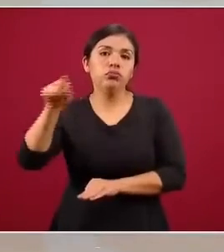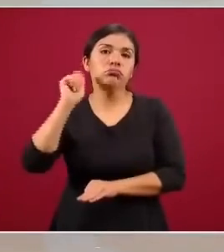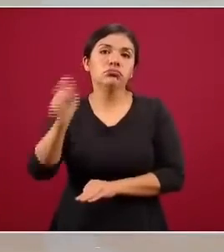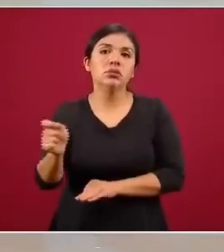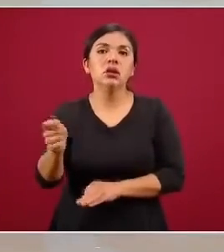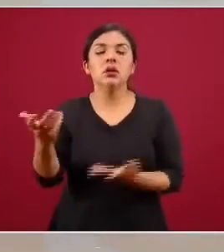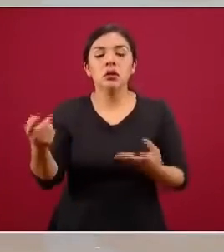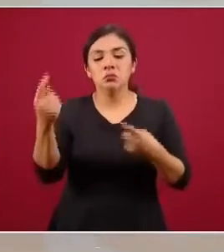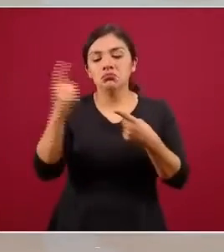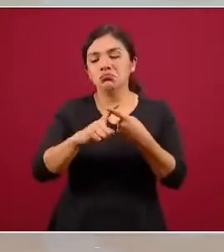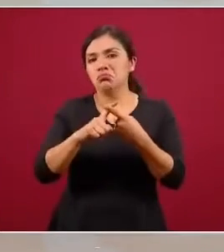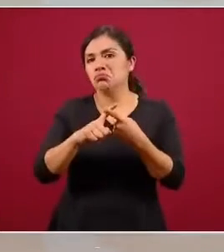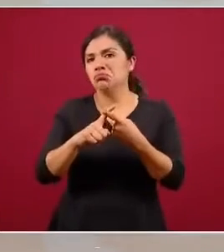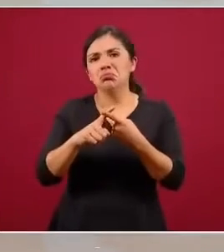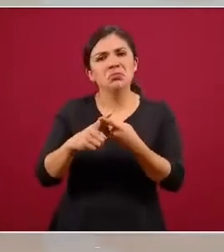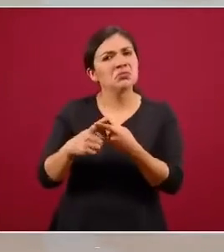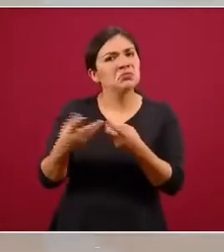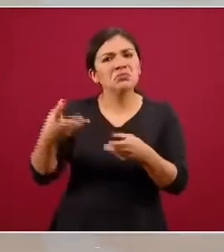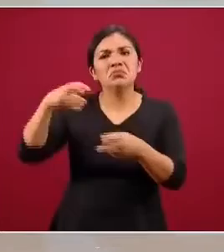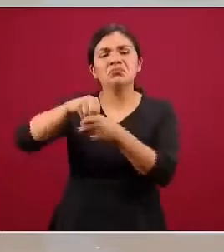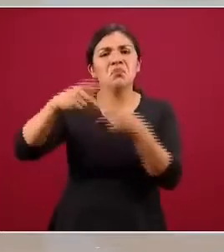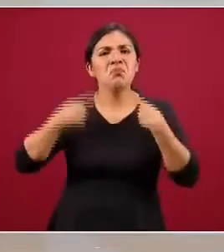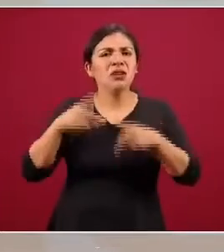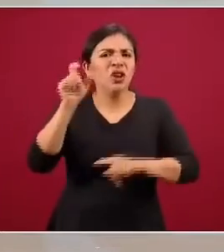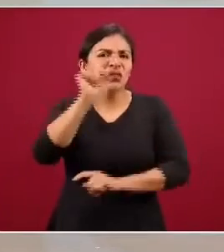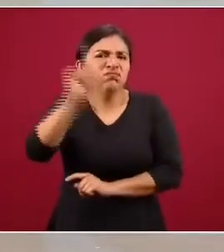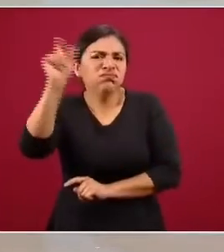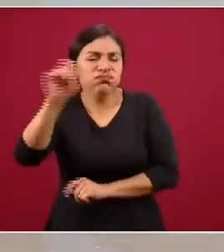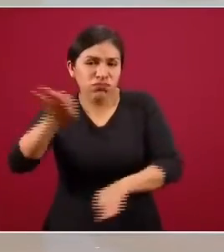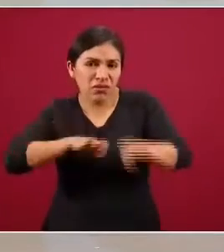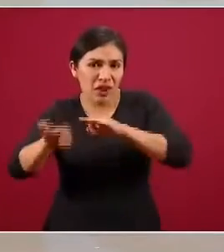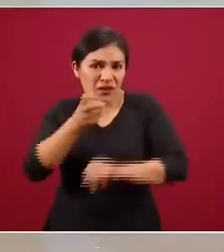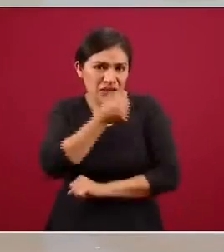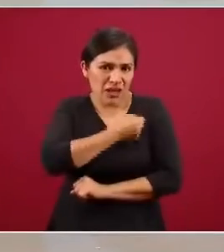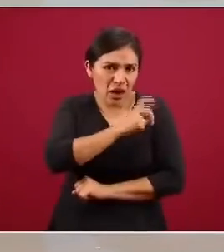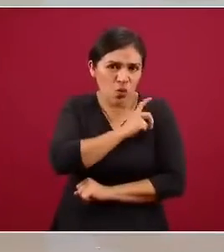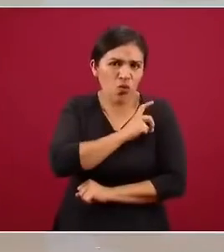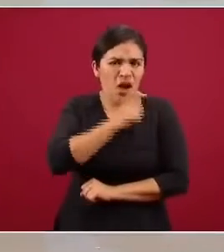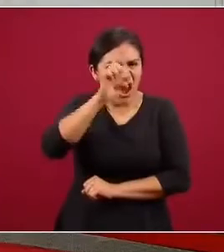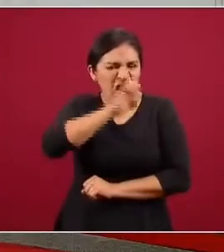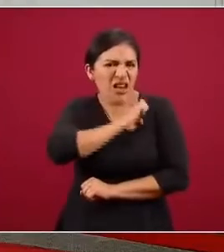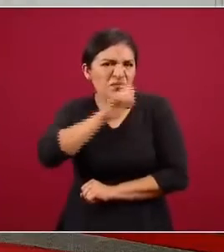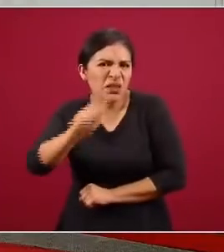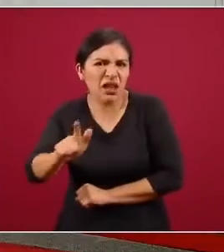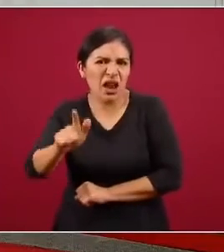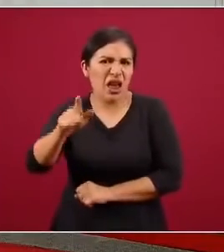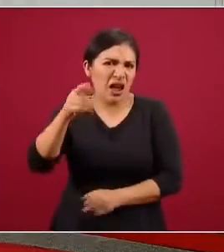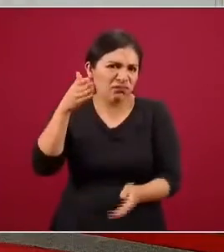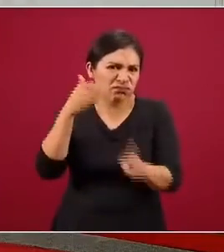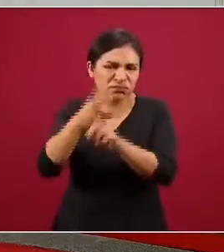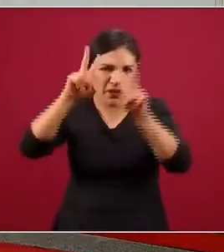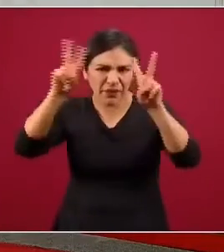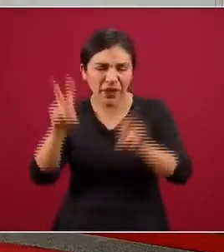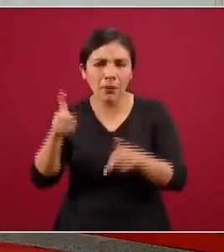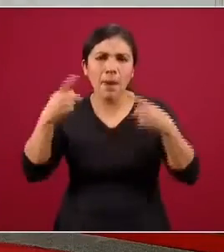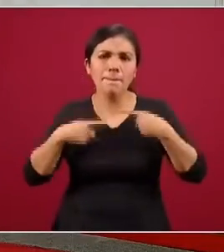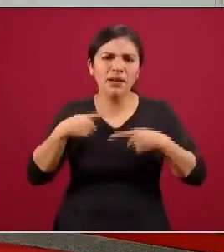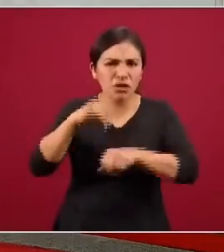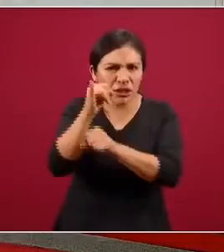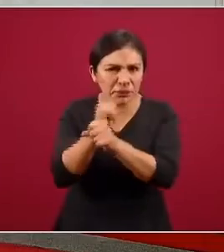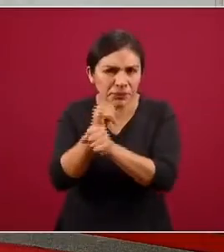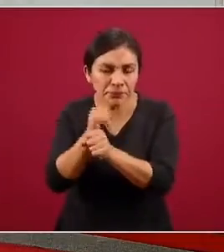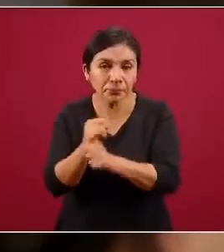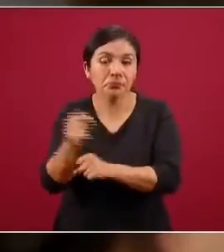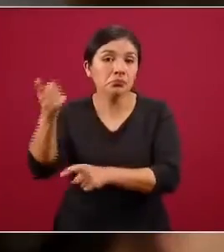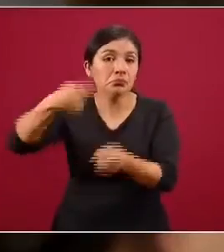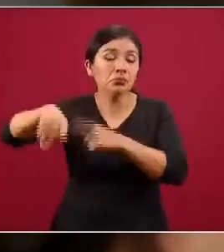por toda una serie de profesionales de la salud, especialistas sobre todo en la materia, investigadores,